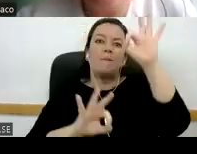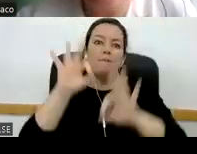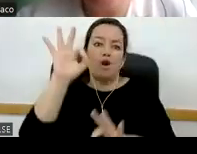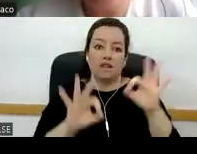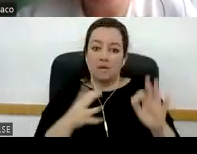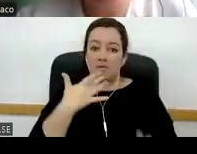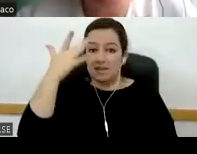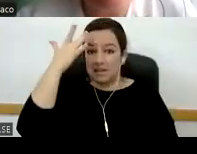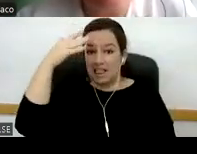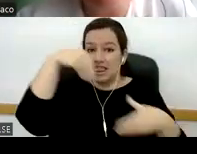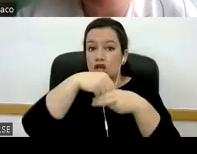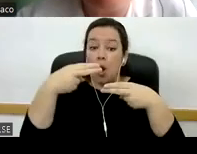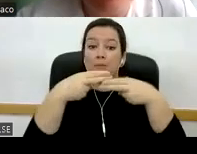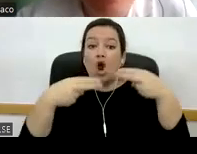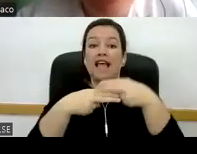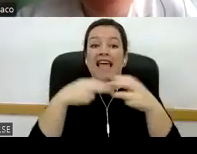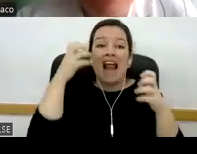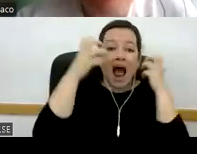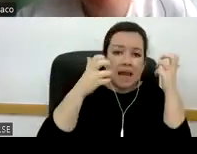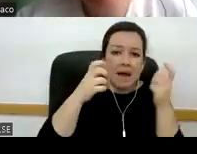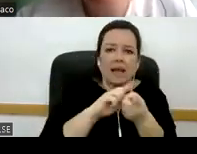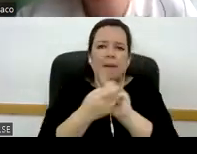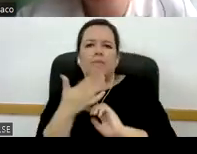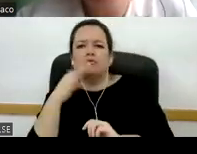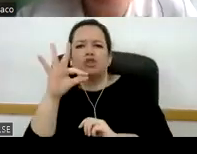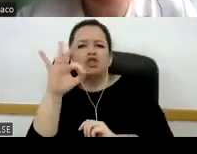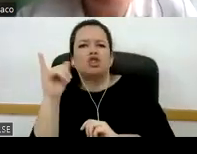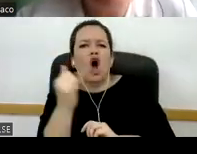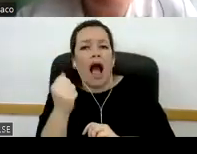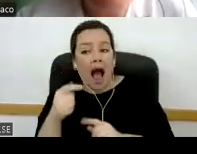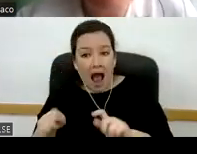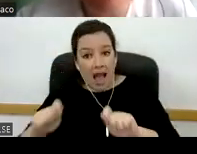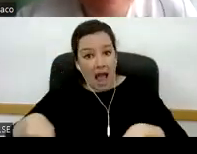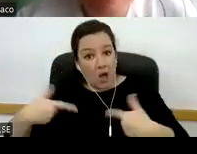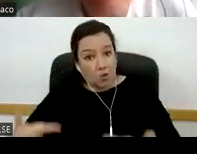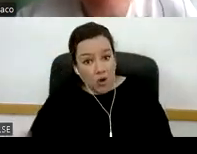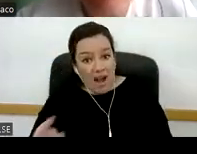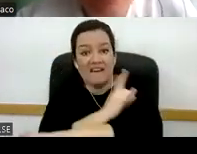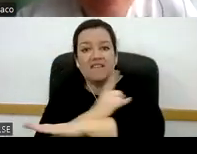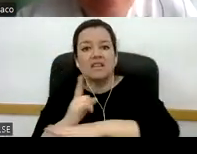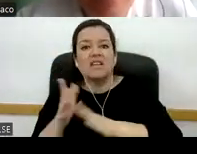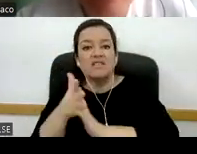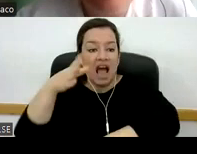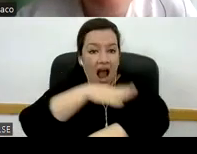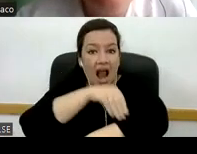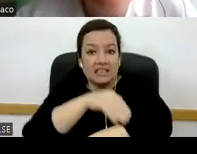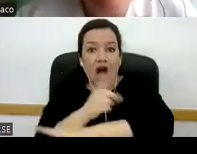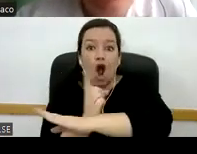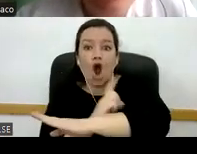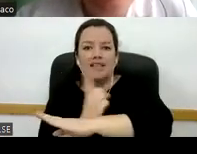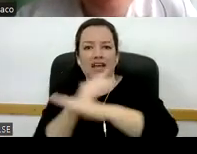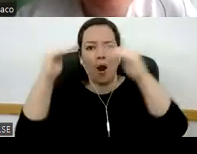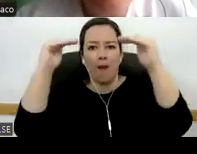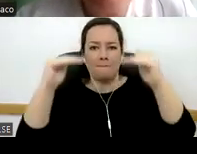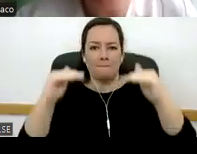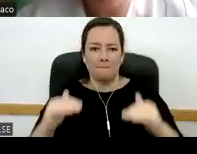sustituir la proteína animal por proteína vegetal, por ejemplo la de la soja, reduce significativamente los índices de grasa y de colesterol en sangre.